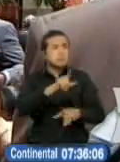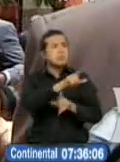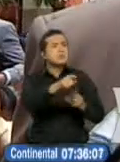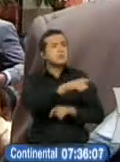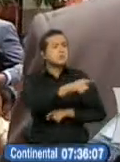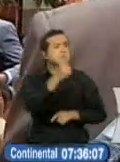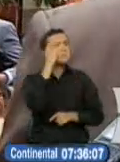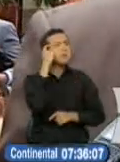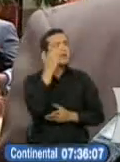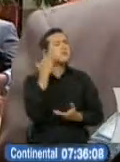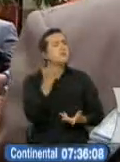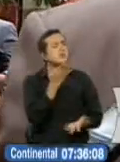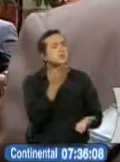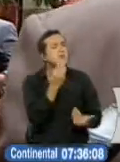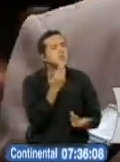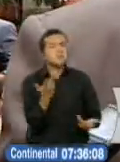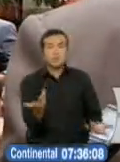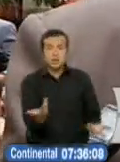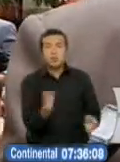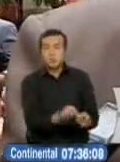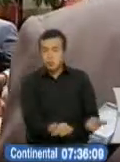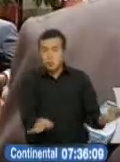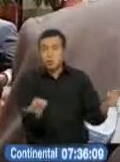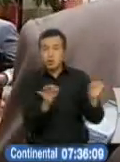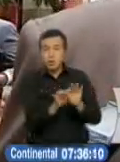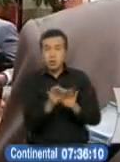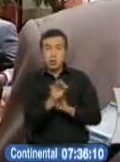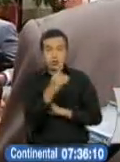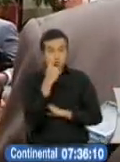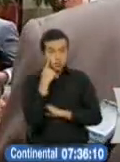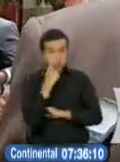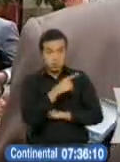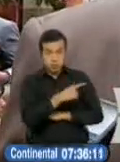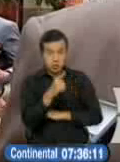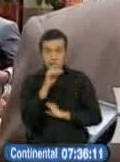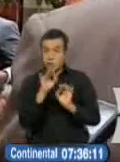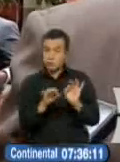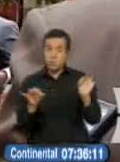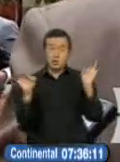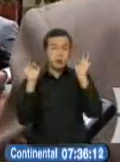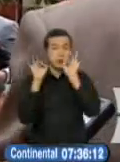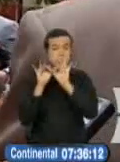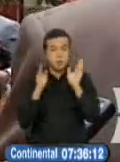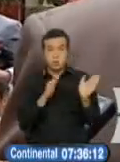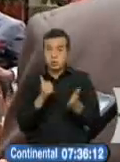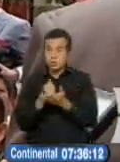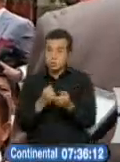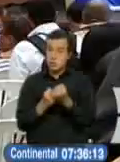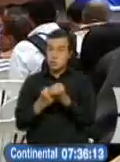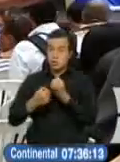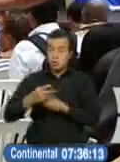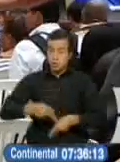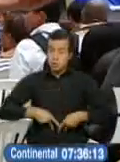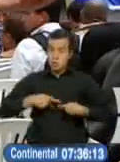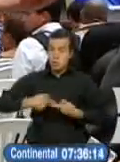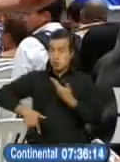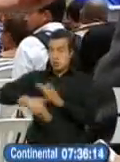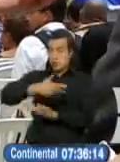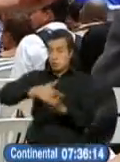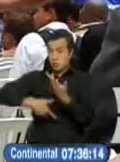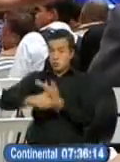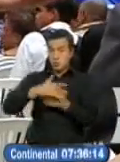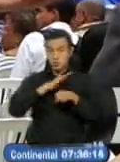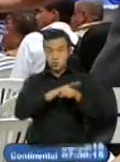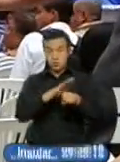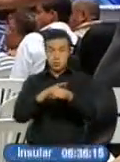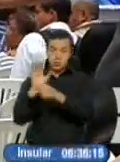gente también allá. Y recibir la interpelación sana en beneficio de la convivencia. Y la idea es convocar